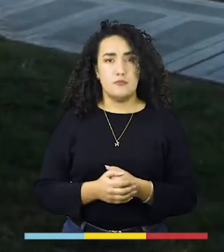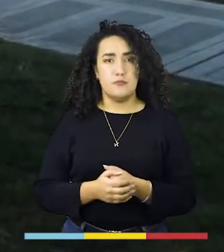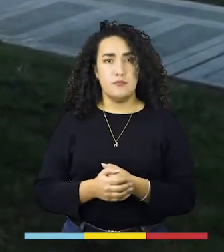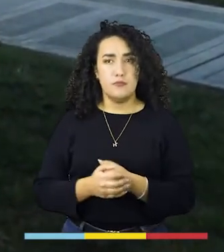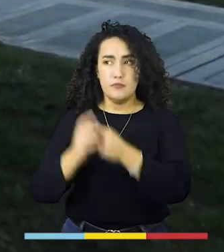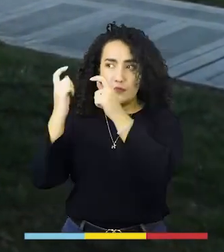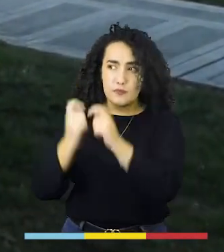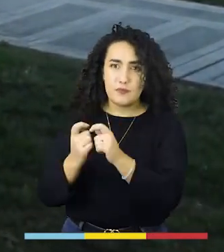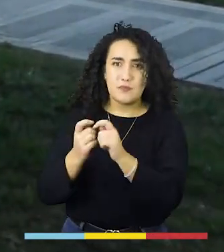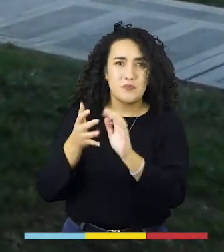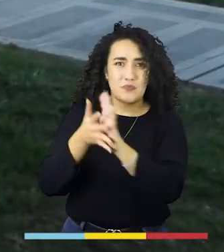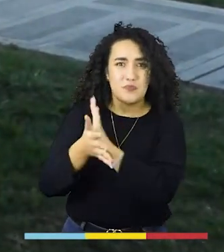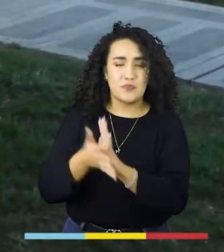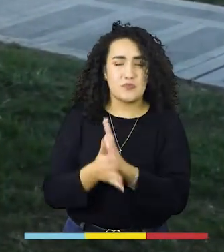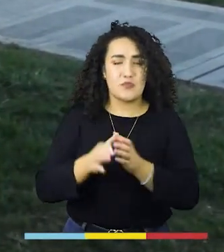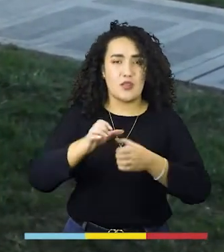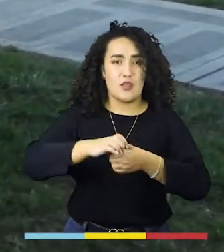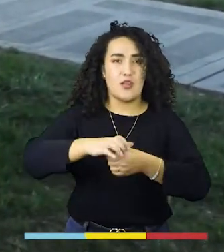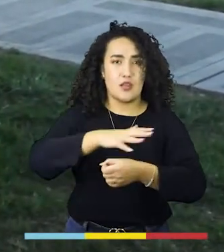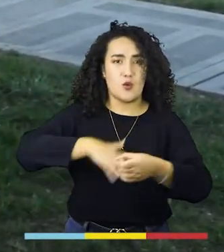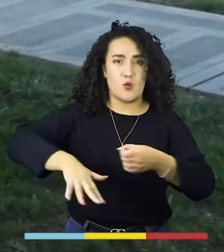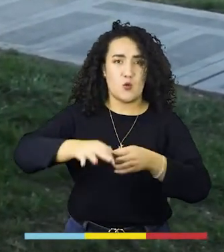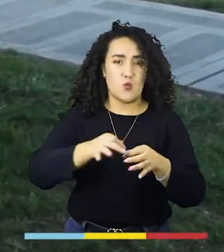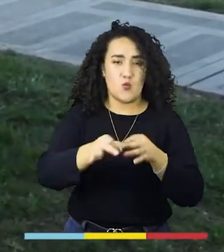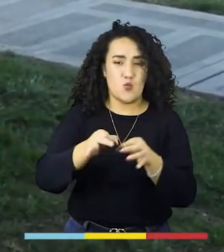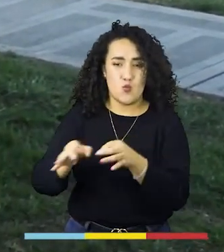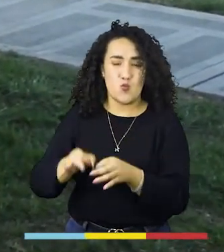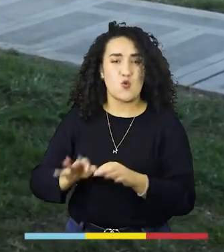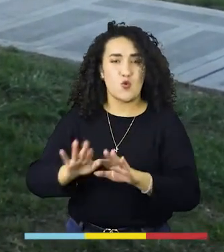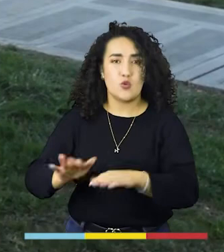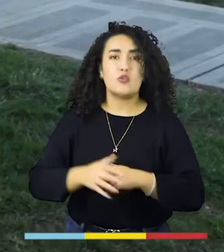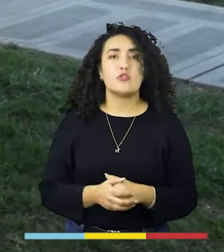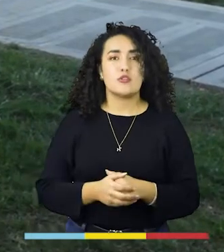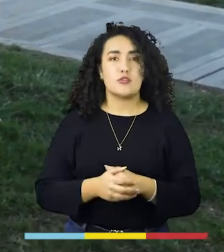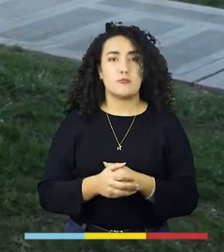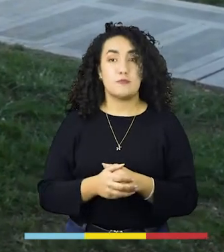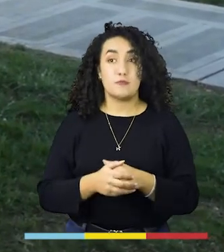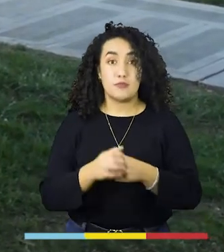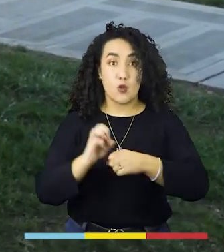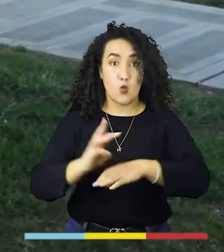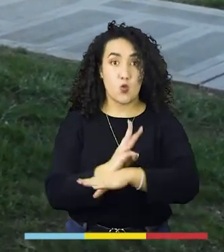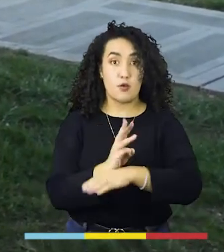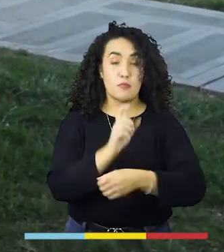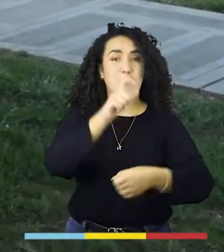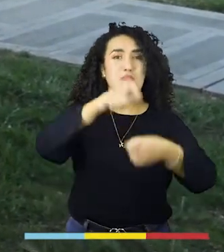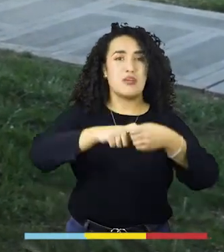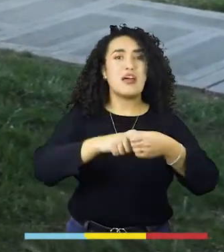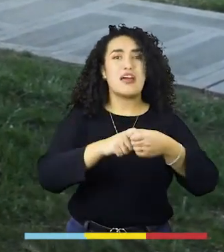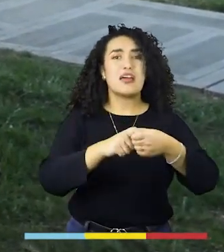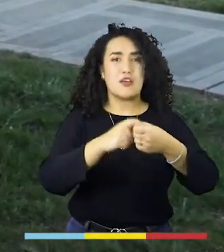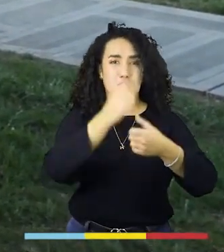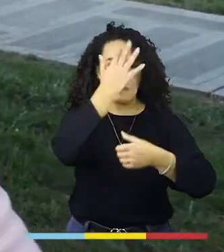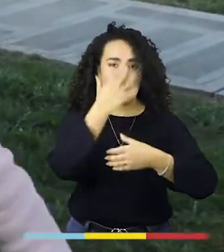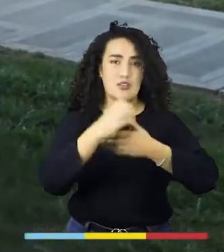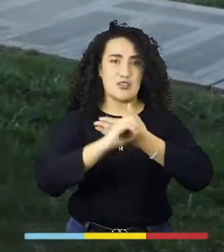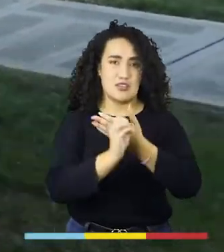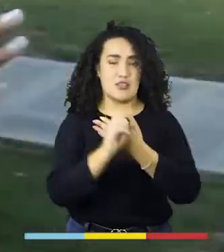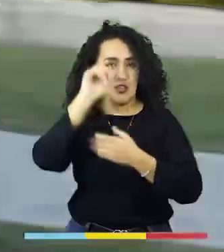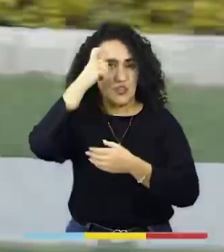participar indagando en nuestro municipio, ingresando a la página web y suscribiéndonos a las redes sociales de la